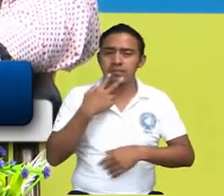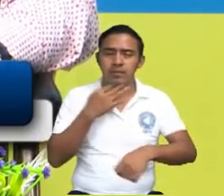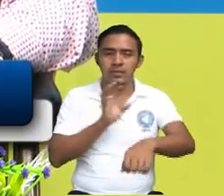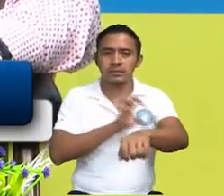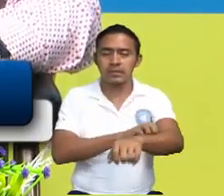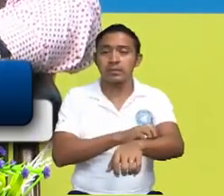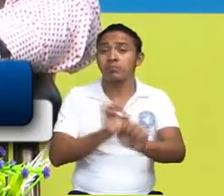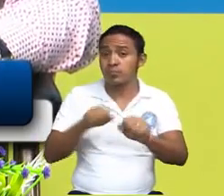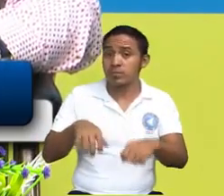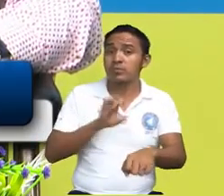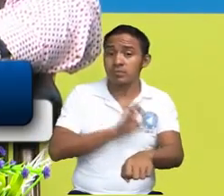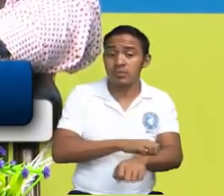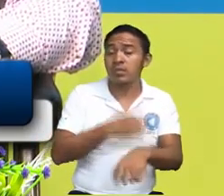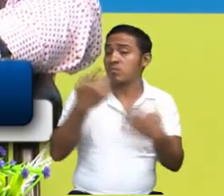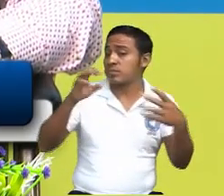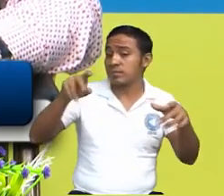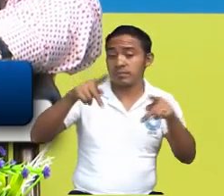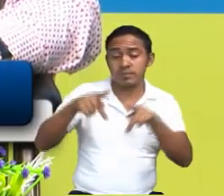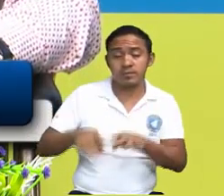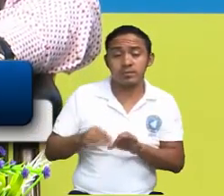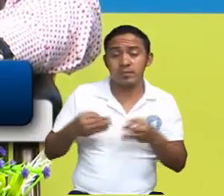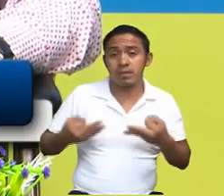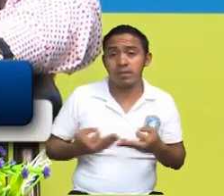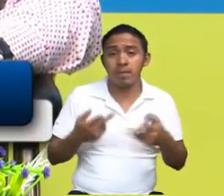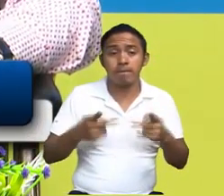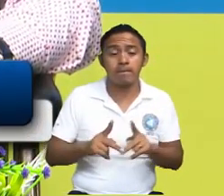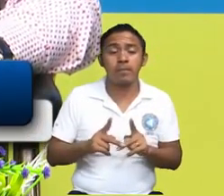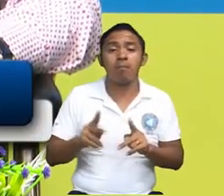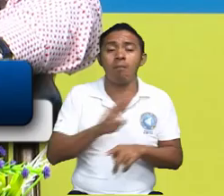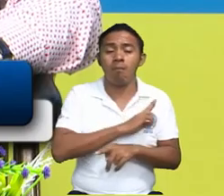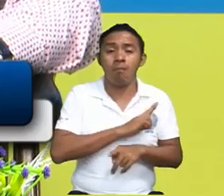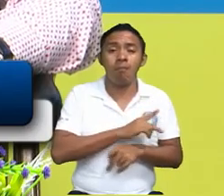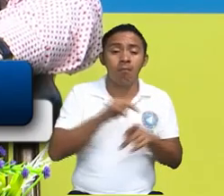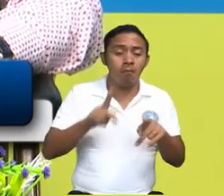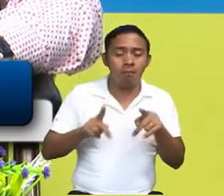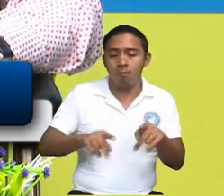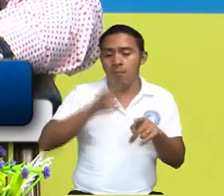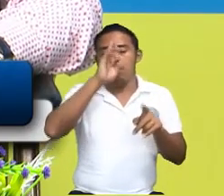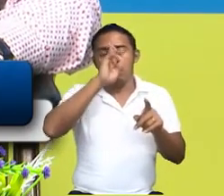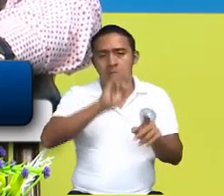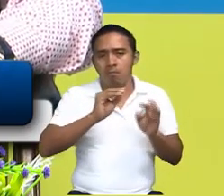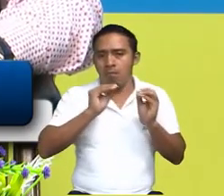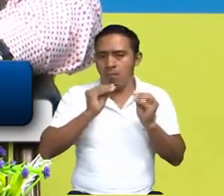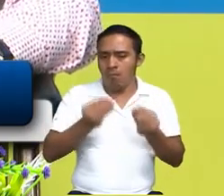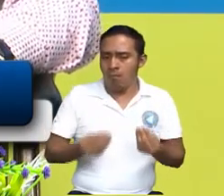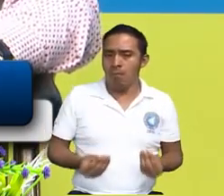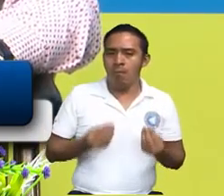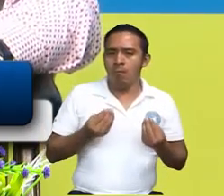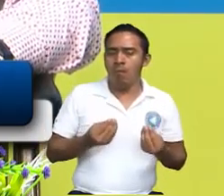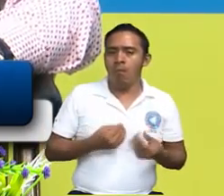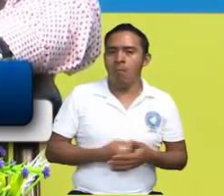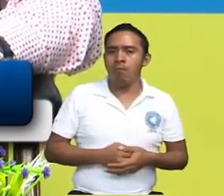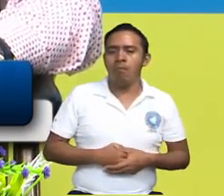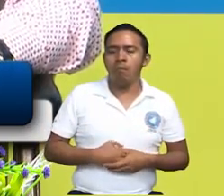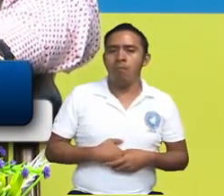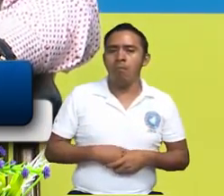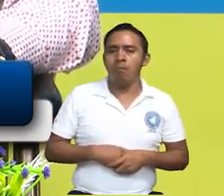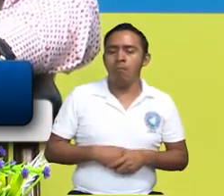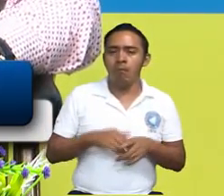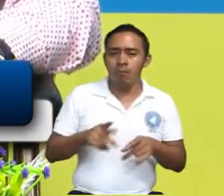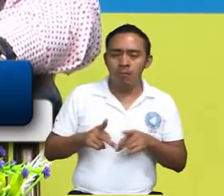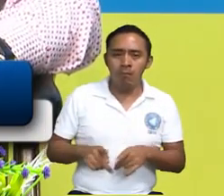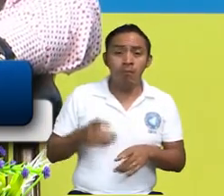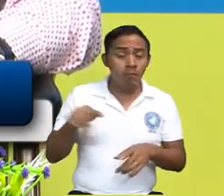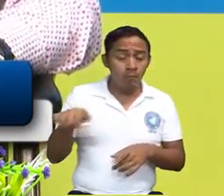el perro puede morder a cualquiera de la familia, pero hay una persona que lo respeta, que ejerce autoridad sobre el perro. Esa persona es